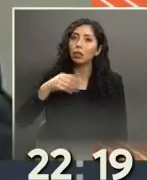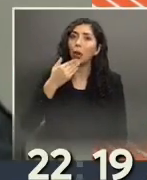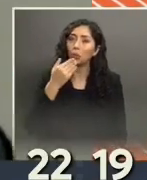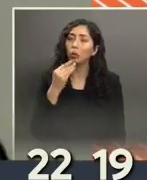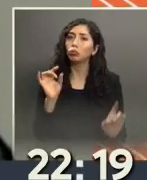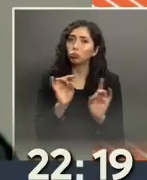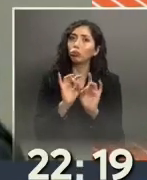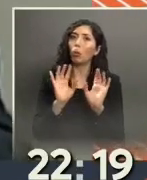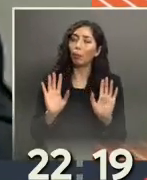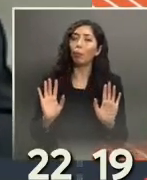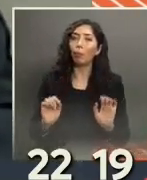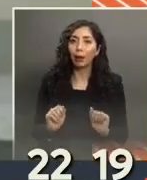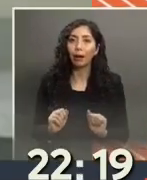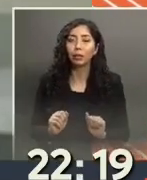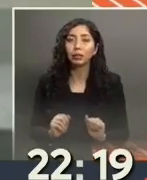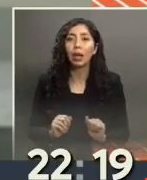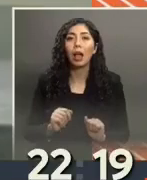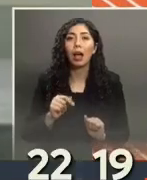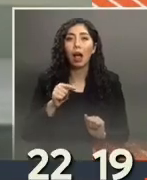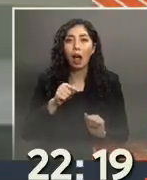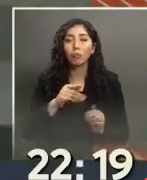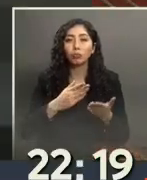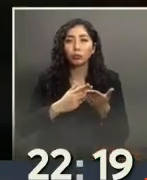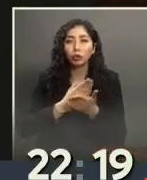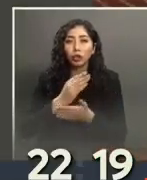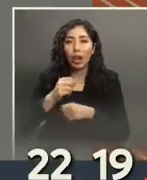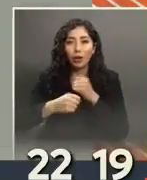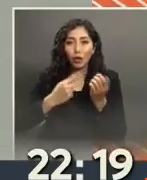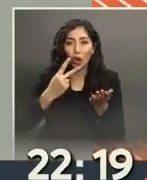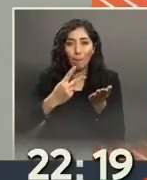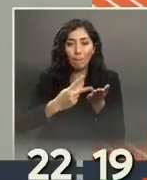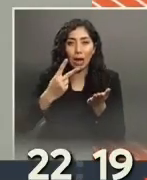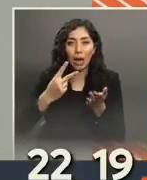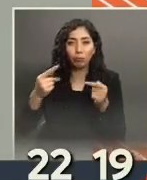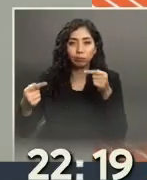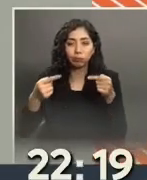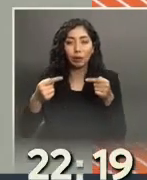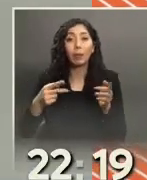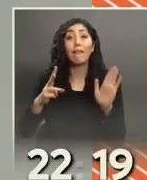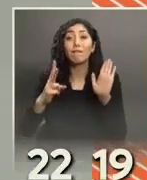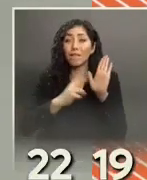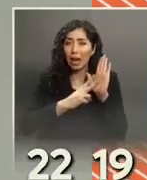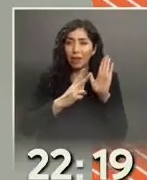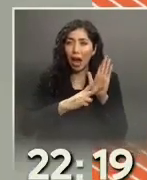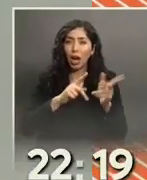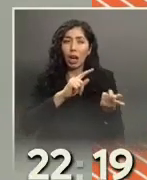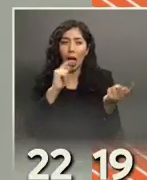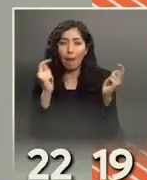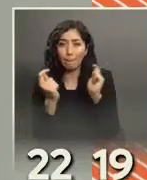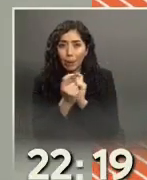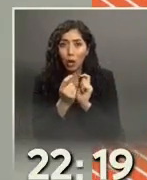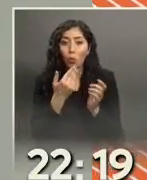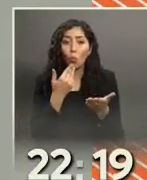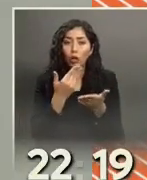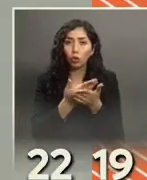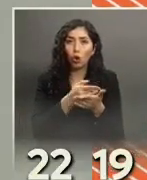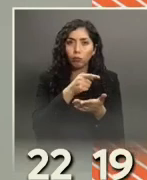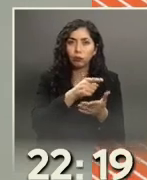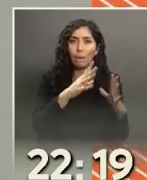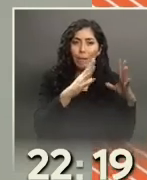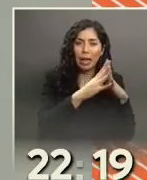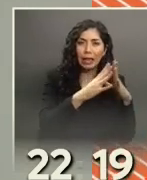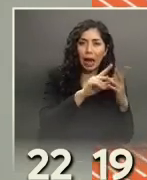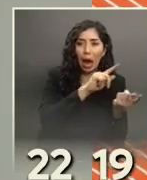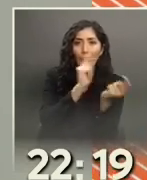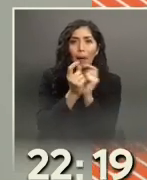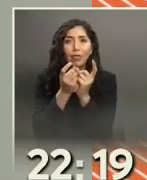de inicios del 2000 marcaron la discusión el verdadero cambio fue cuando pasamos de dictadura a democracia ahora